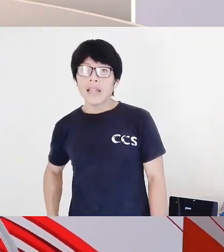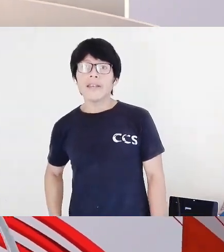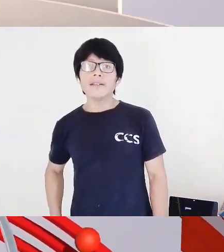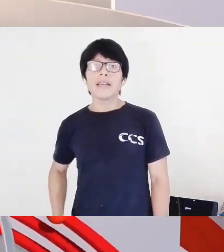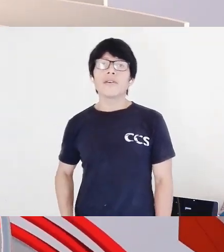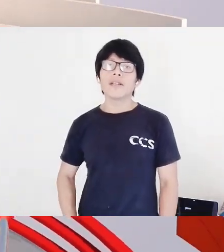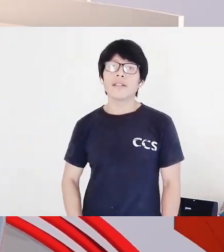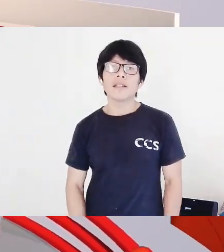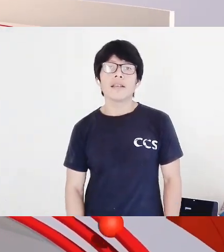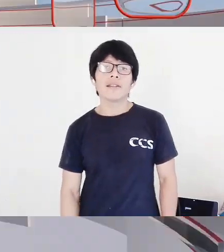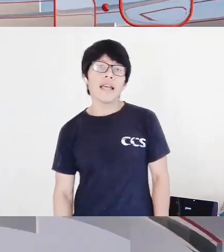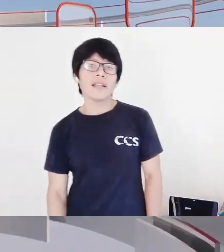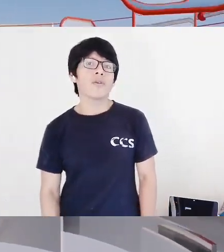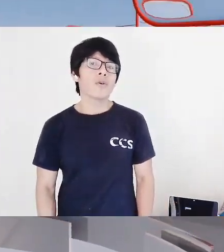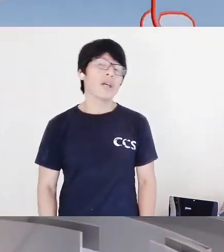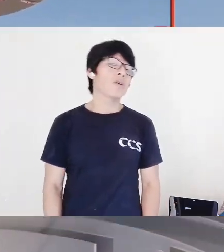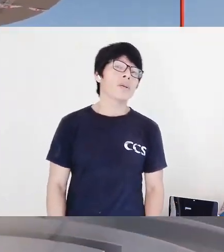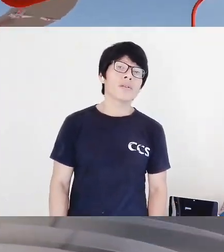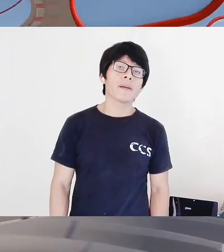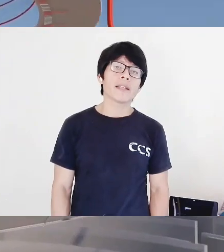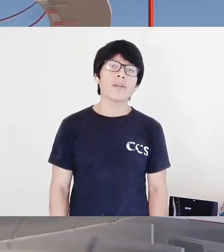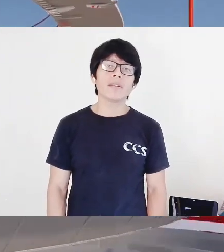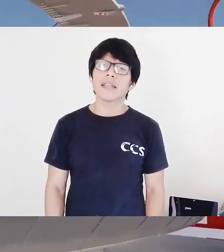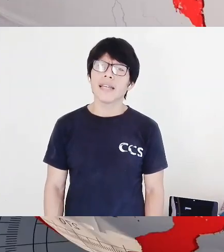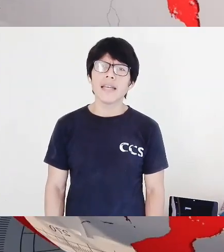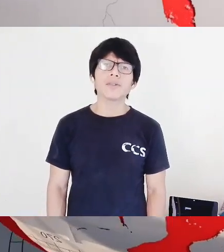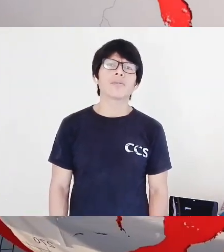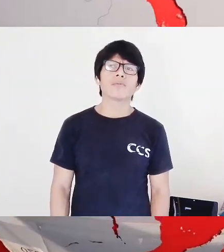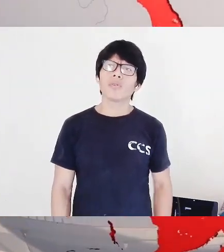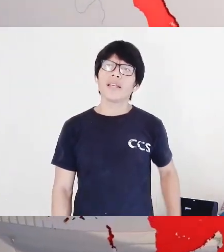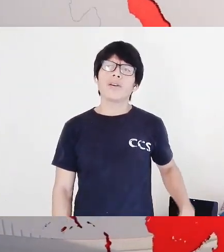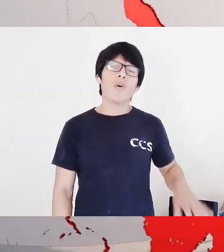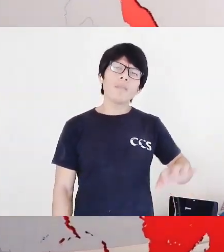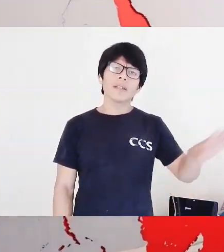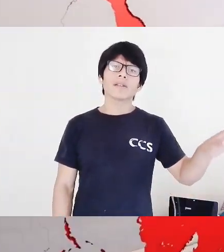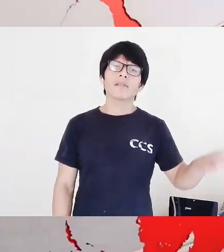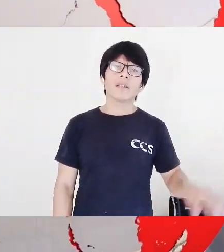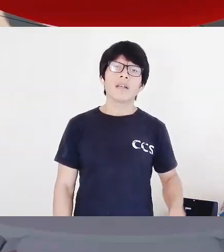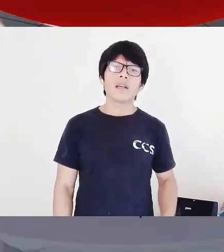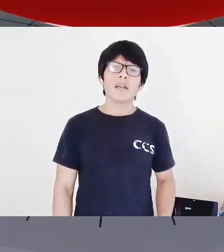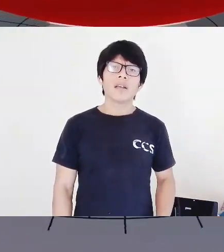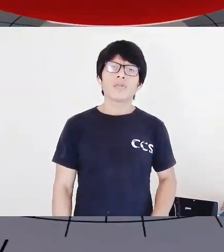Y nadie, señores, nadie en gobiernos pasados hacía eso.